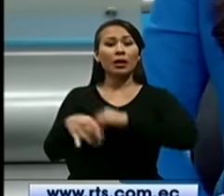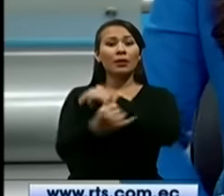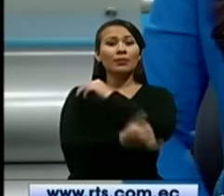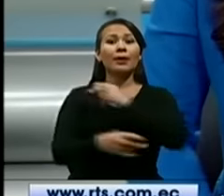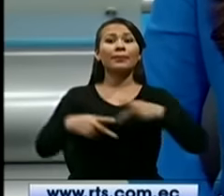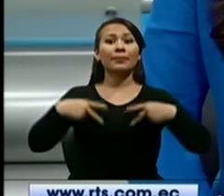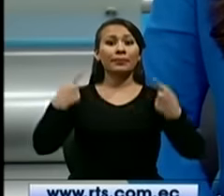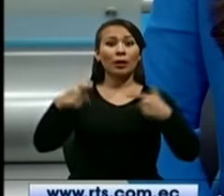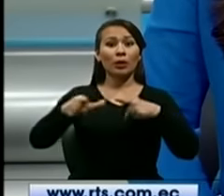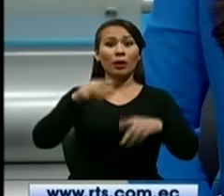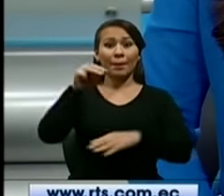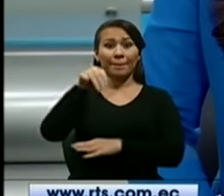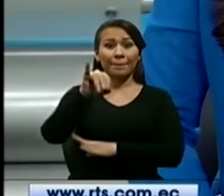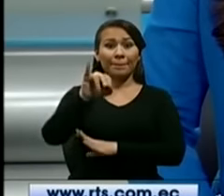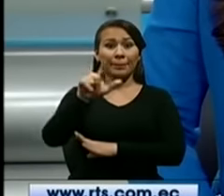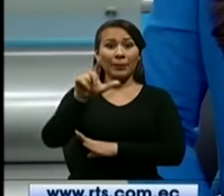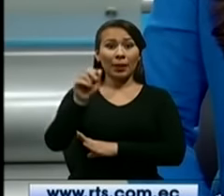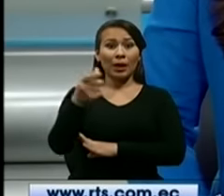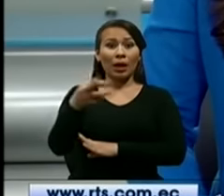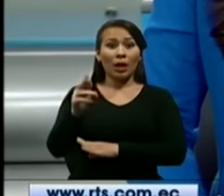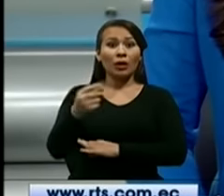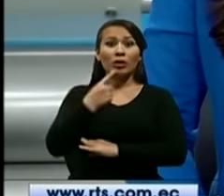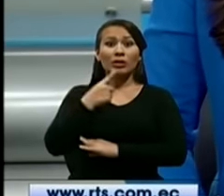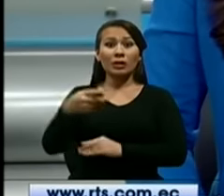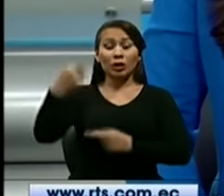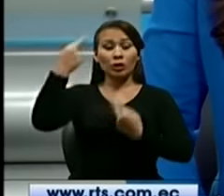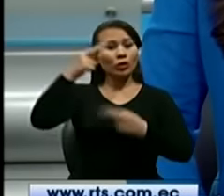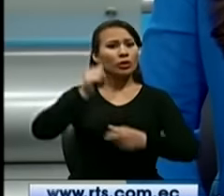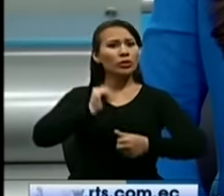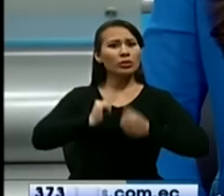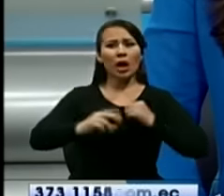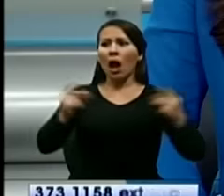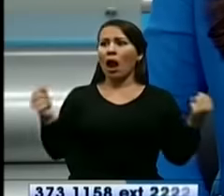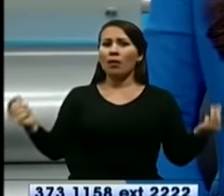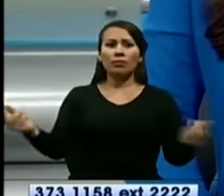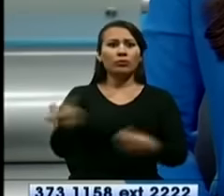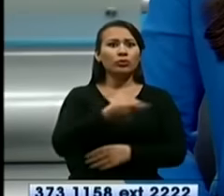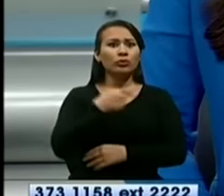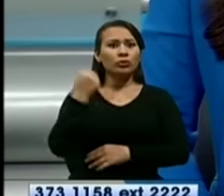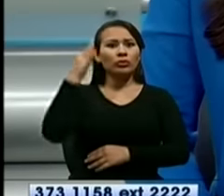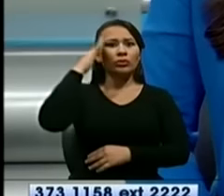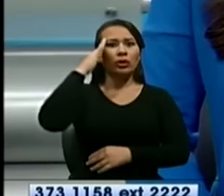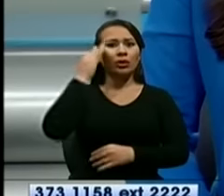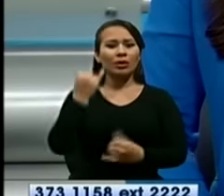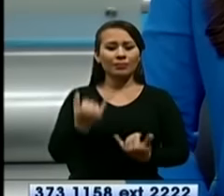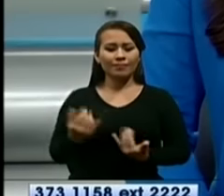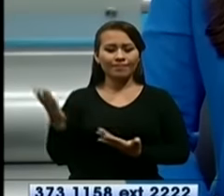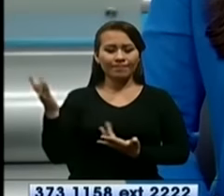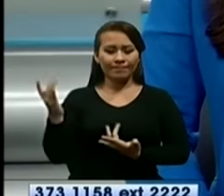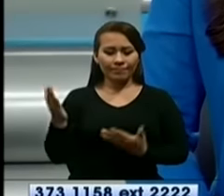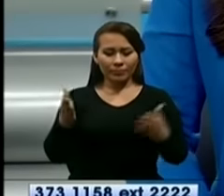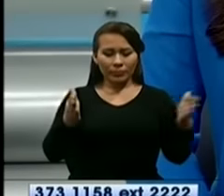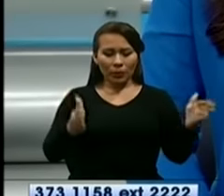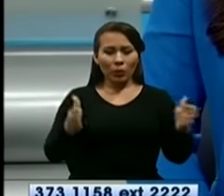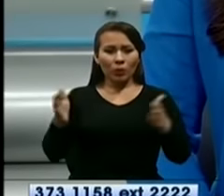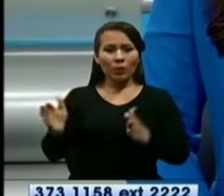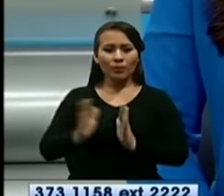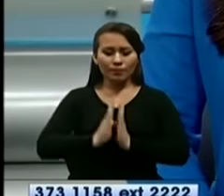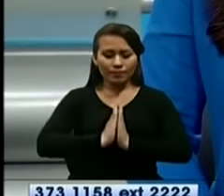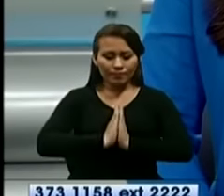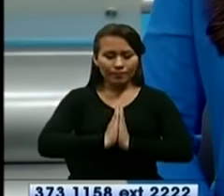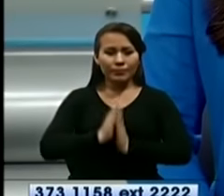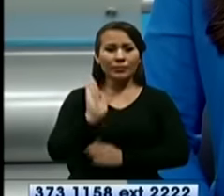de Milagro y aseguran que la noticia recorrió el cantón de manera rápida. Ahora esperan los cadáveres para darles cristiana